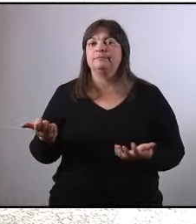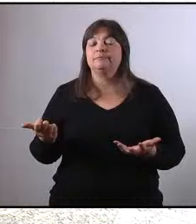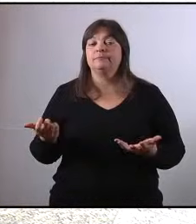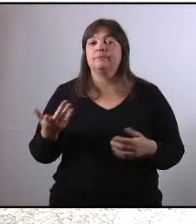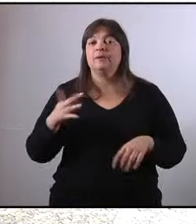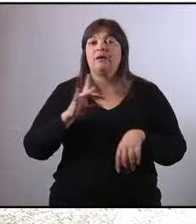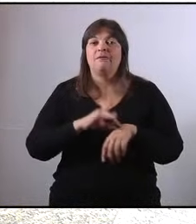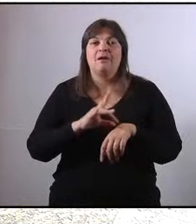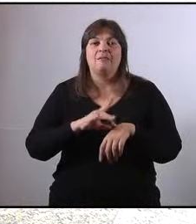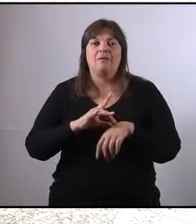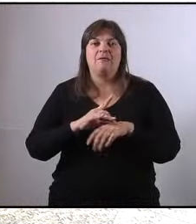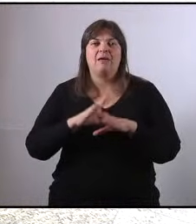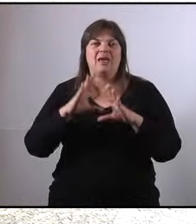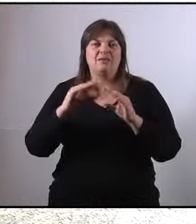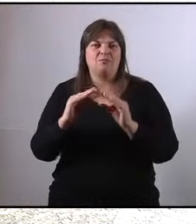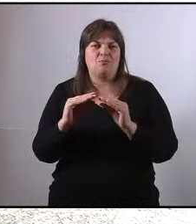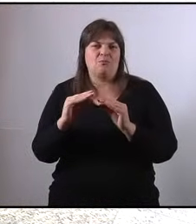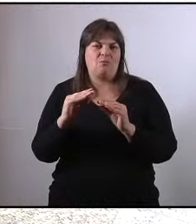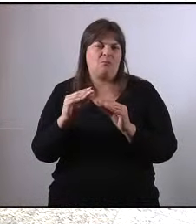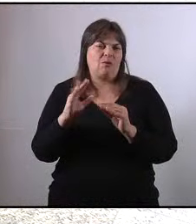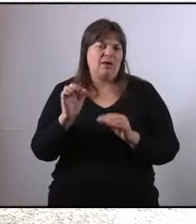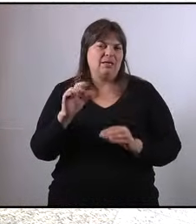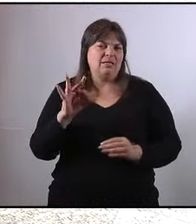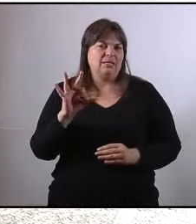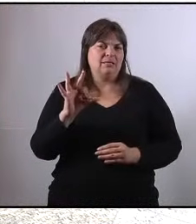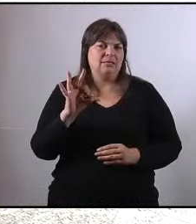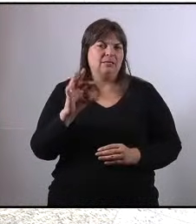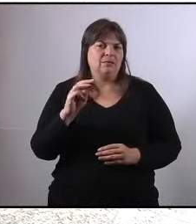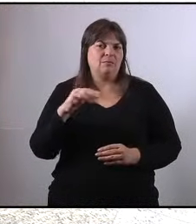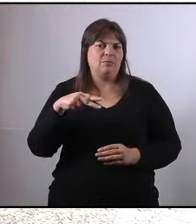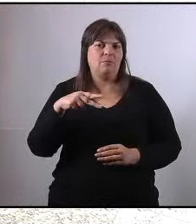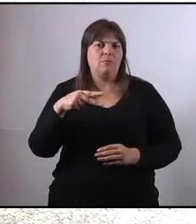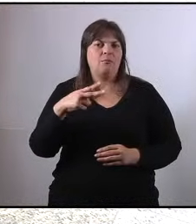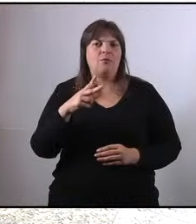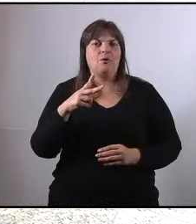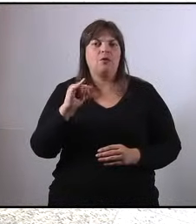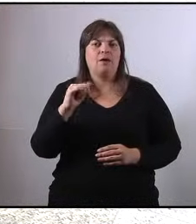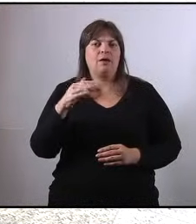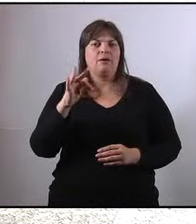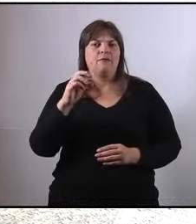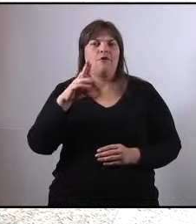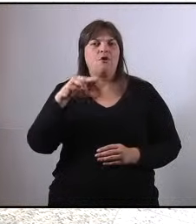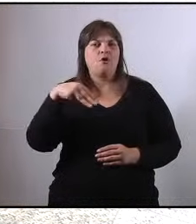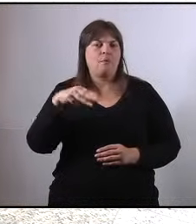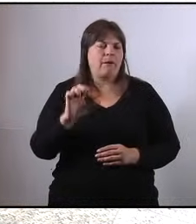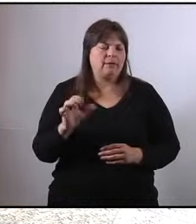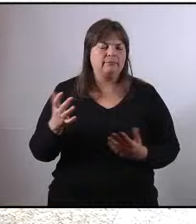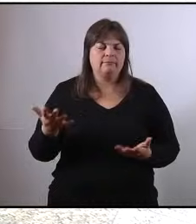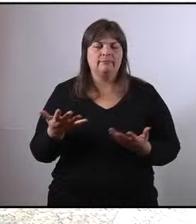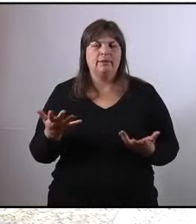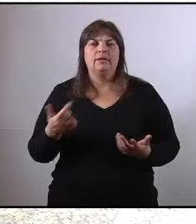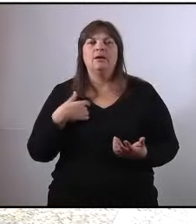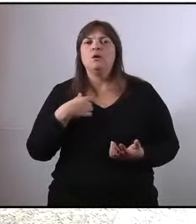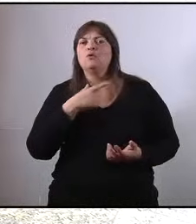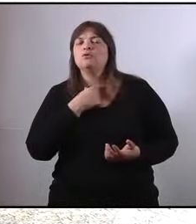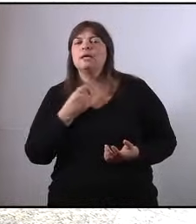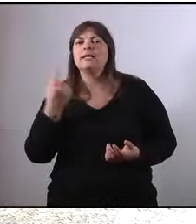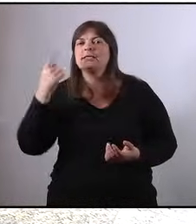enfermedad espongiforme. Sí, siga. Vale. Me gustaría saber un